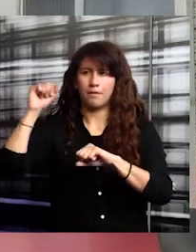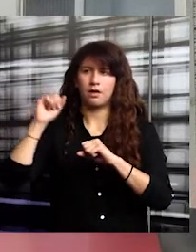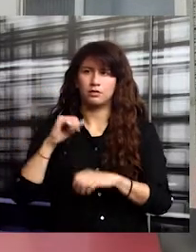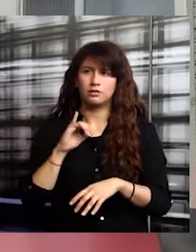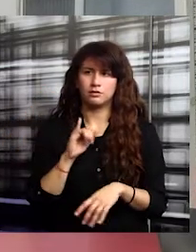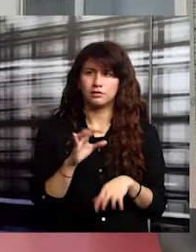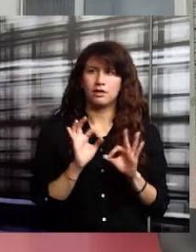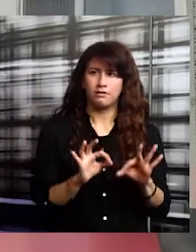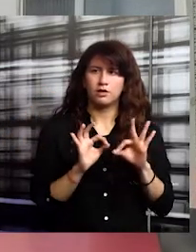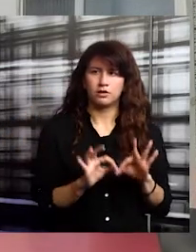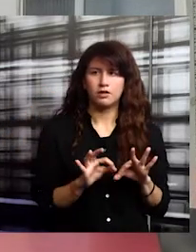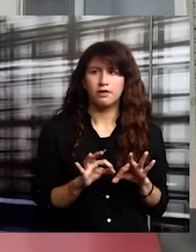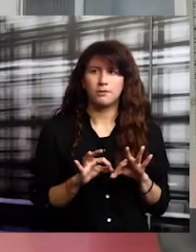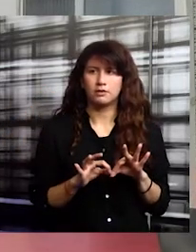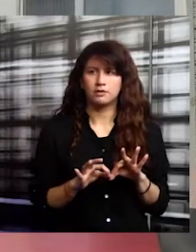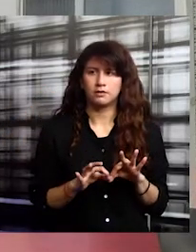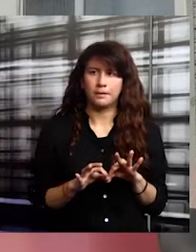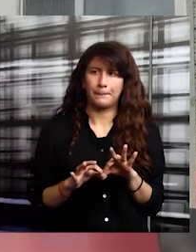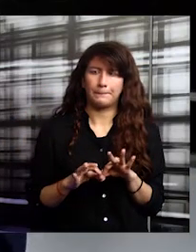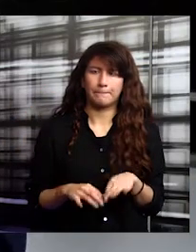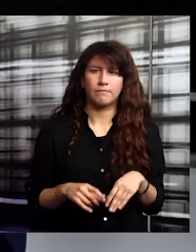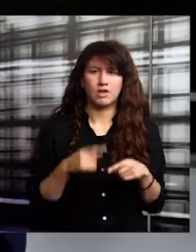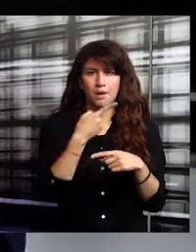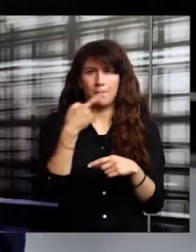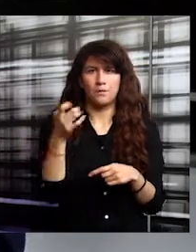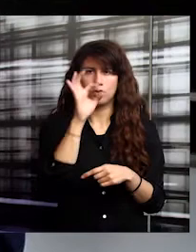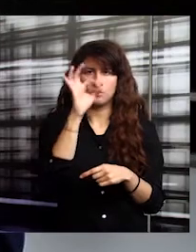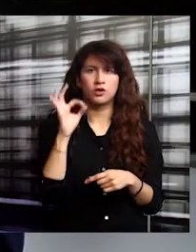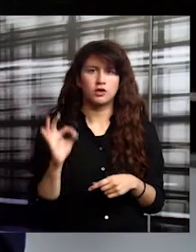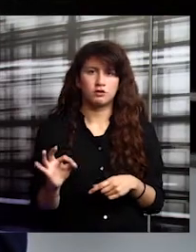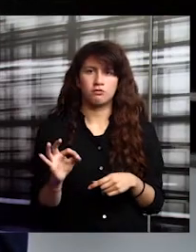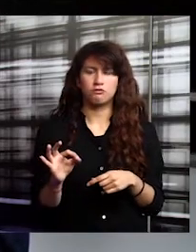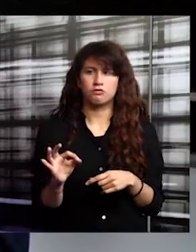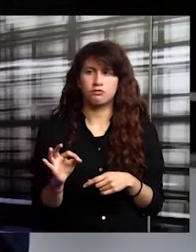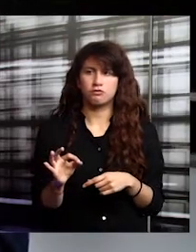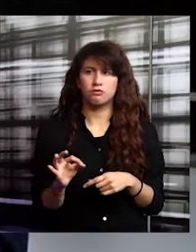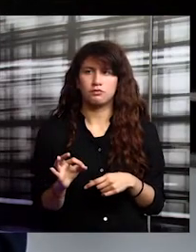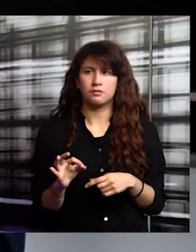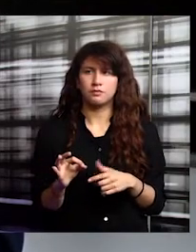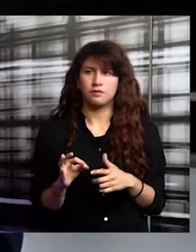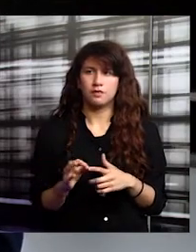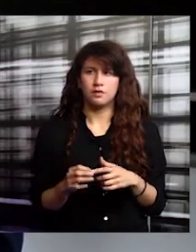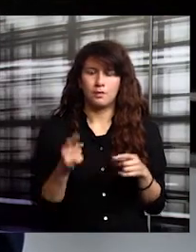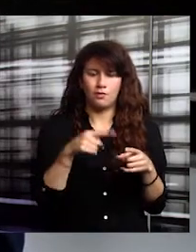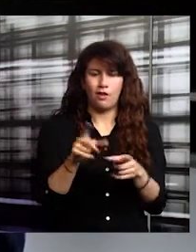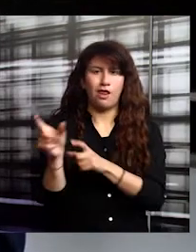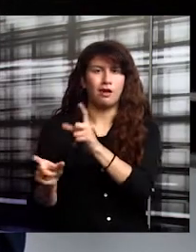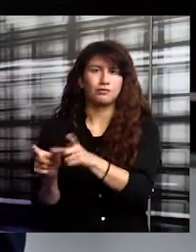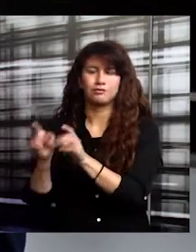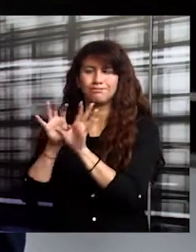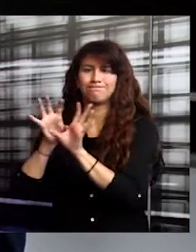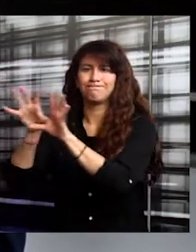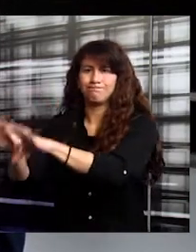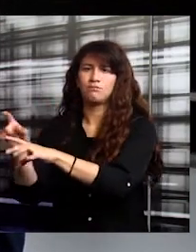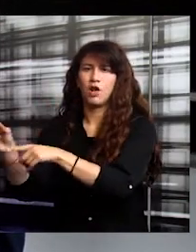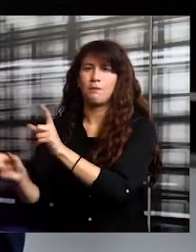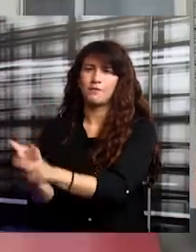por la ciudadanía. Ahora, ¿quiénes van a hacer ese 100%? ¿Cómo se van a elegir? Bueno, eso es un tema no menor.